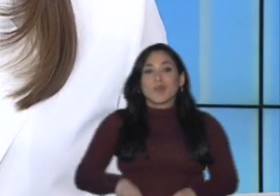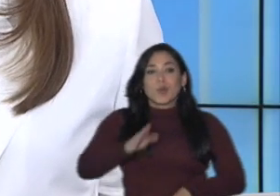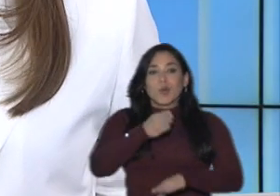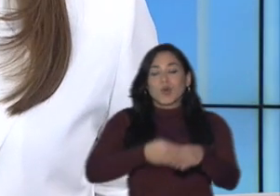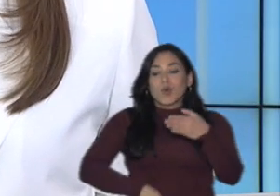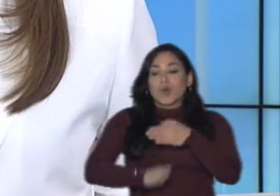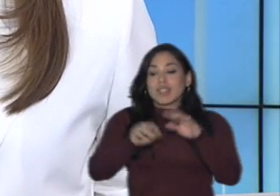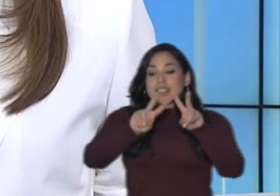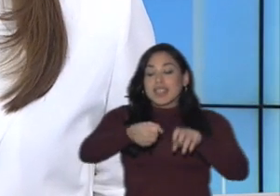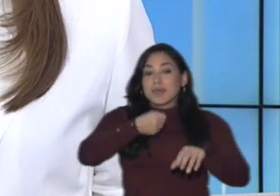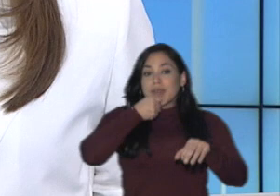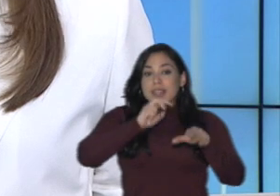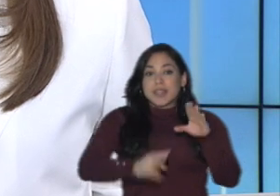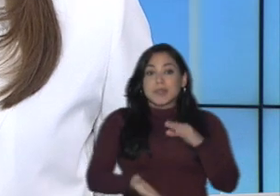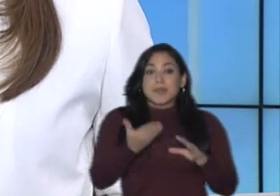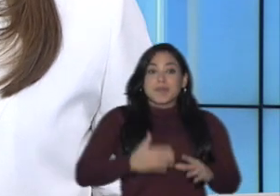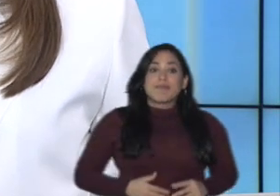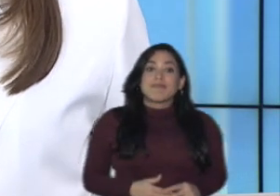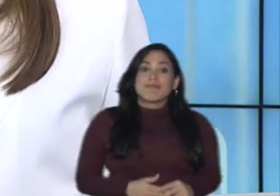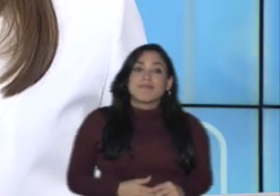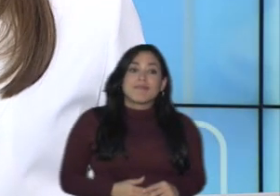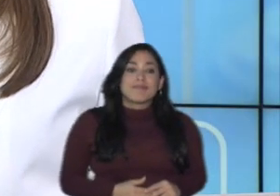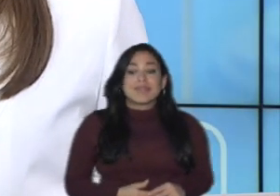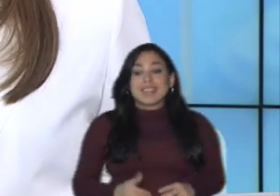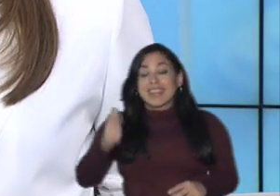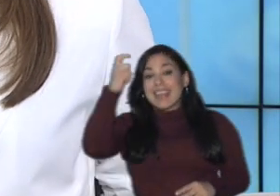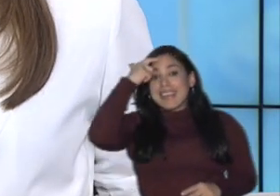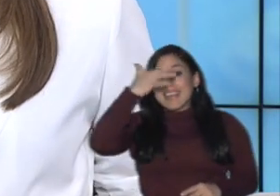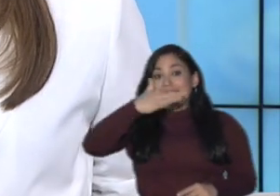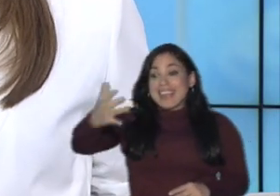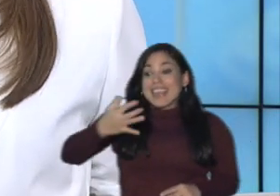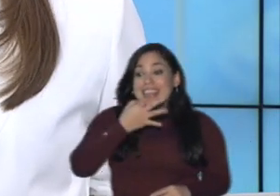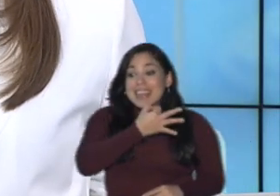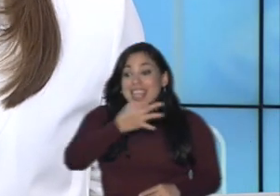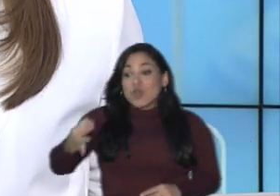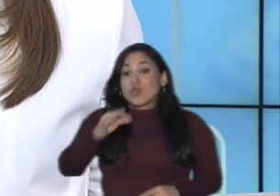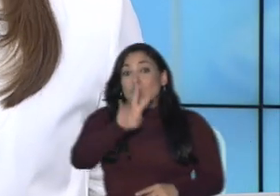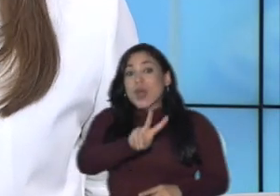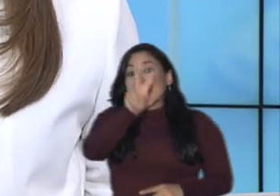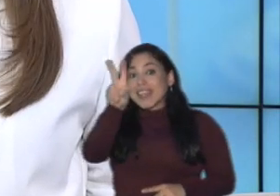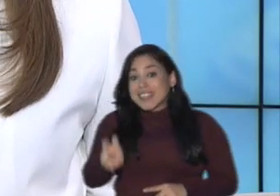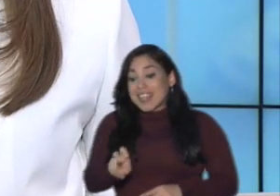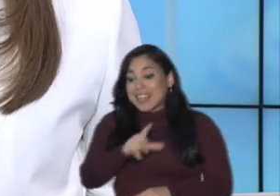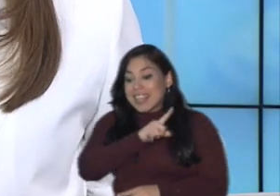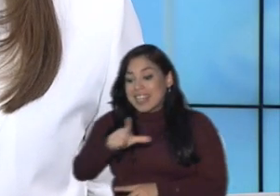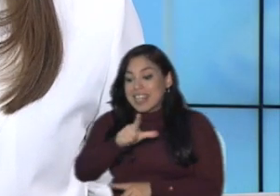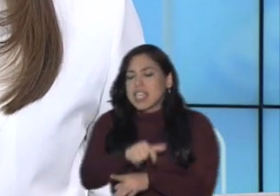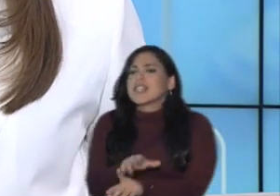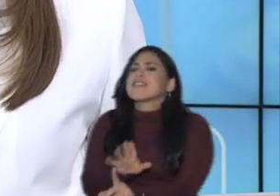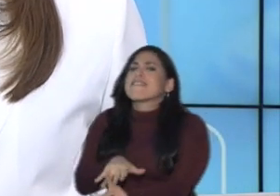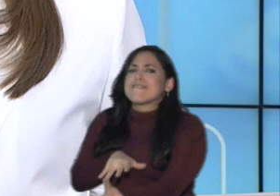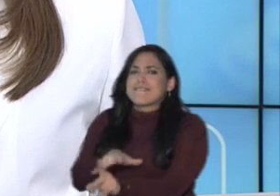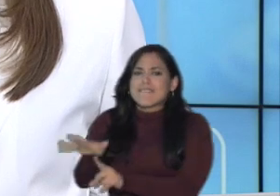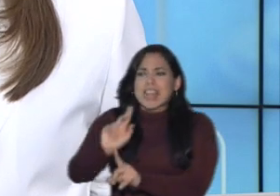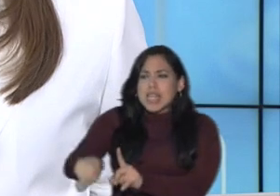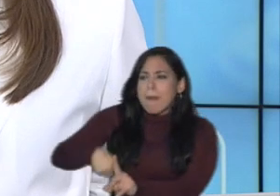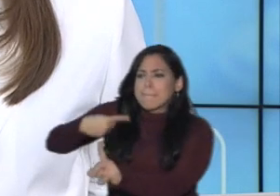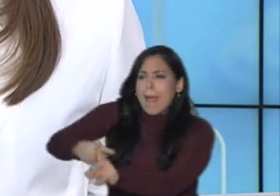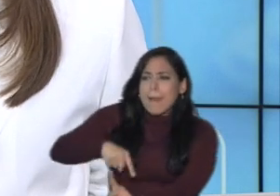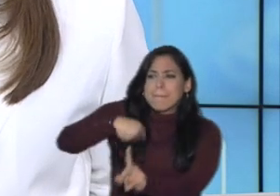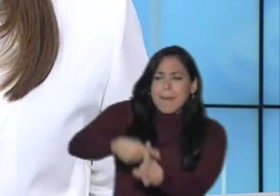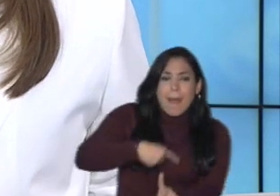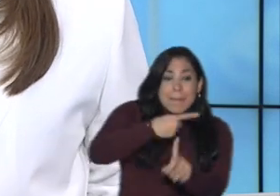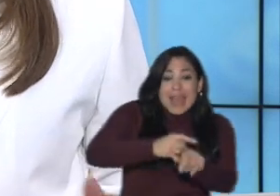Seguimos en Noticentro 1CMI. En Cartagena denuncian que 47 líderes comunales son víctimas de amenaza.